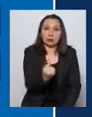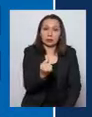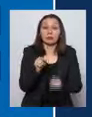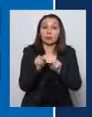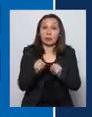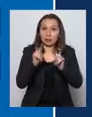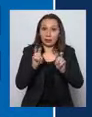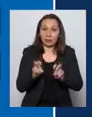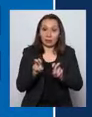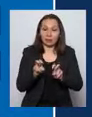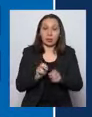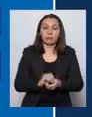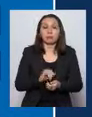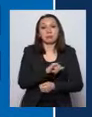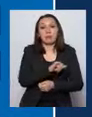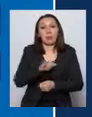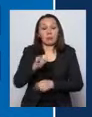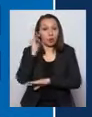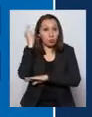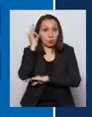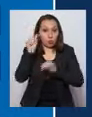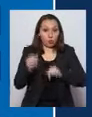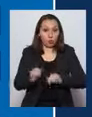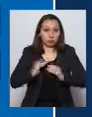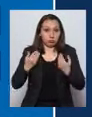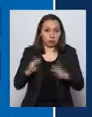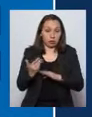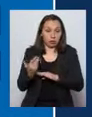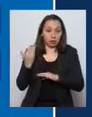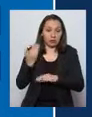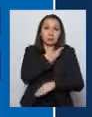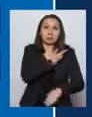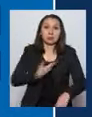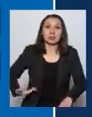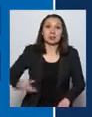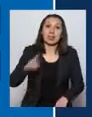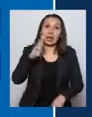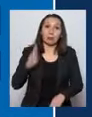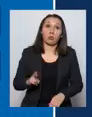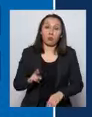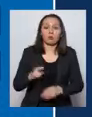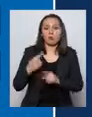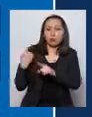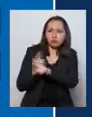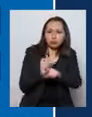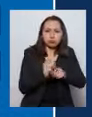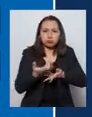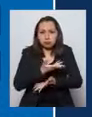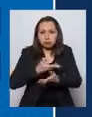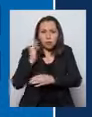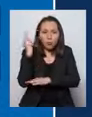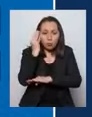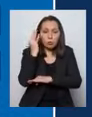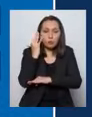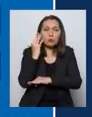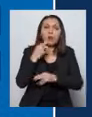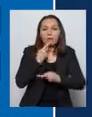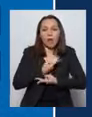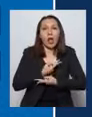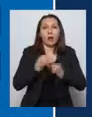ese sentido después de tener la reunión hoy día con el presidente de la república es que vamos a